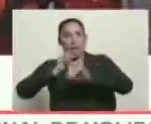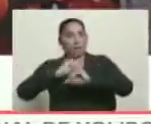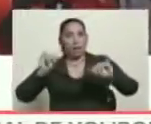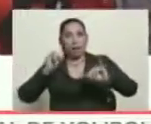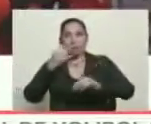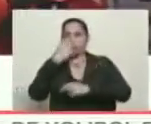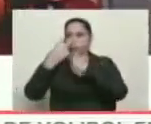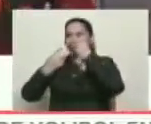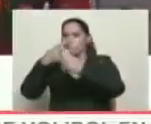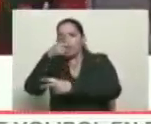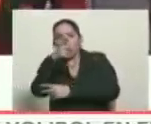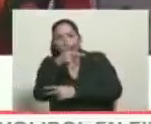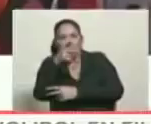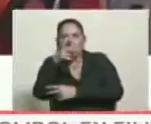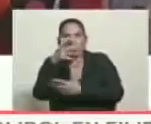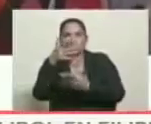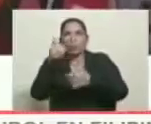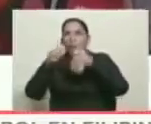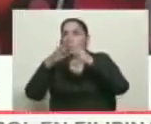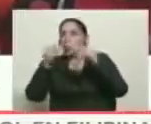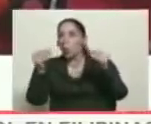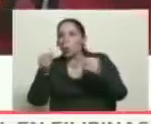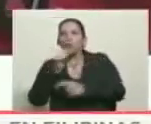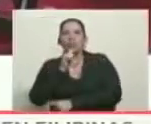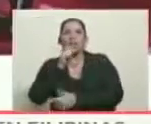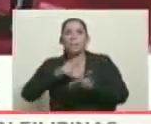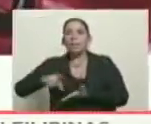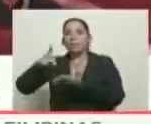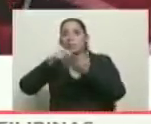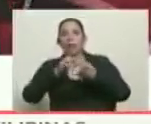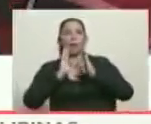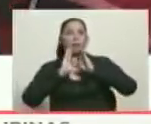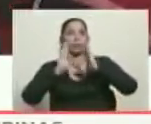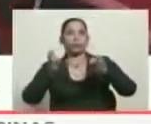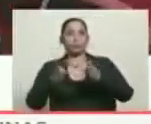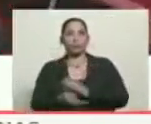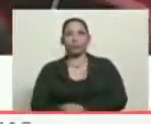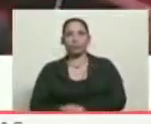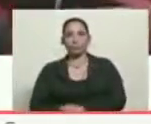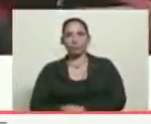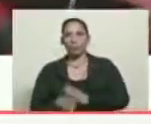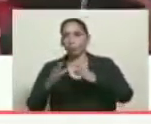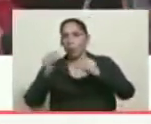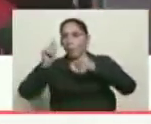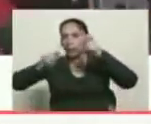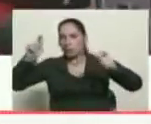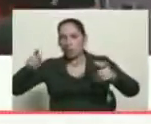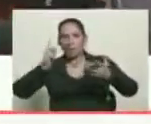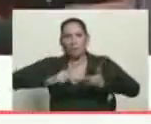viendo los videos, todos los que están allí en ese distribuidor, todos los que están allí